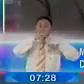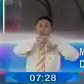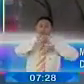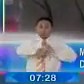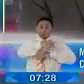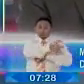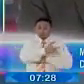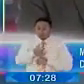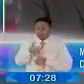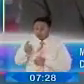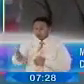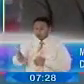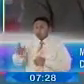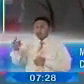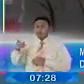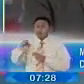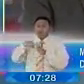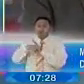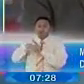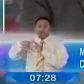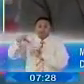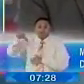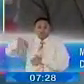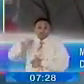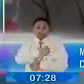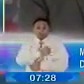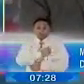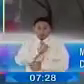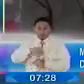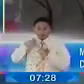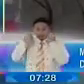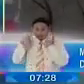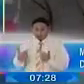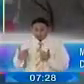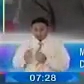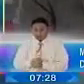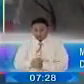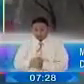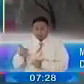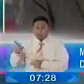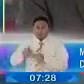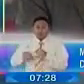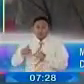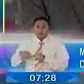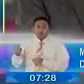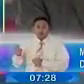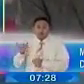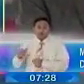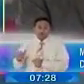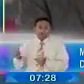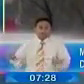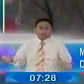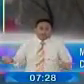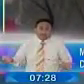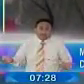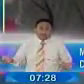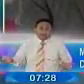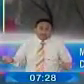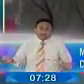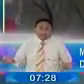Pedernales a una cuenta inmobiliaria que es del Estado, pero de custodia, significa que no se puede usar la liquidez. Entonces nos deja en una